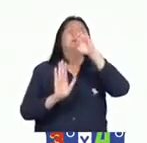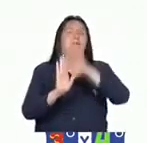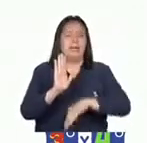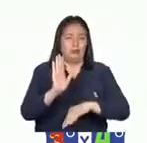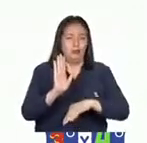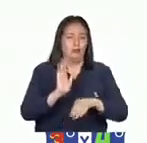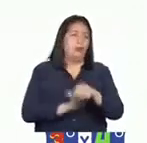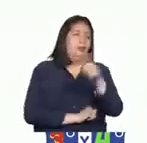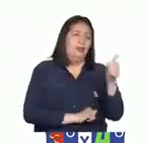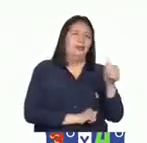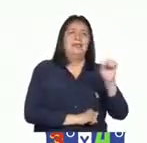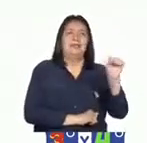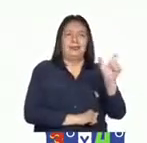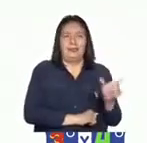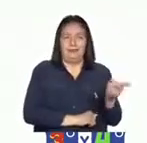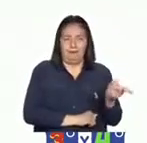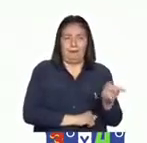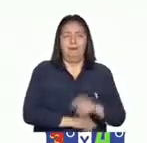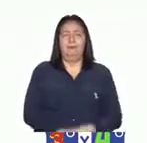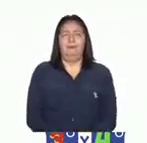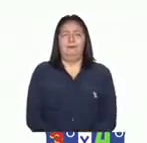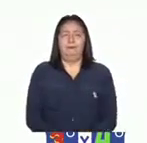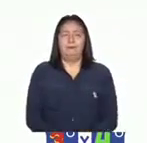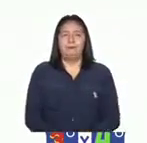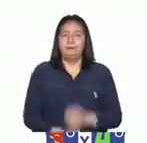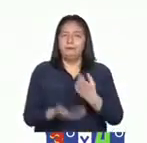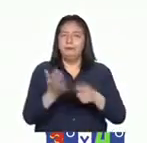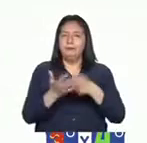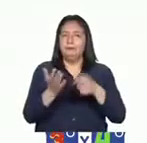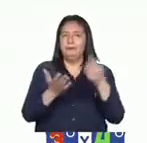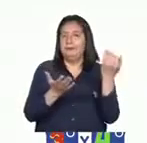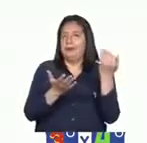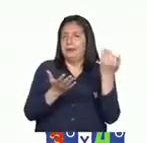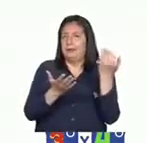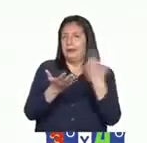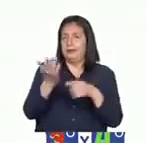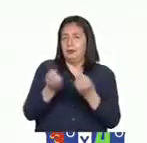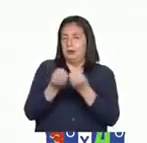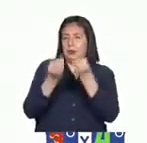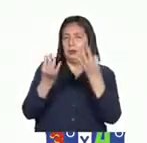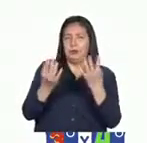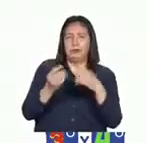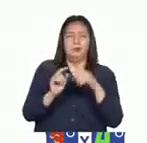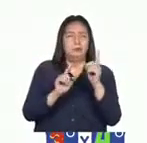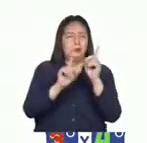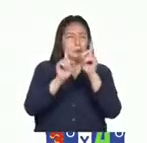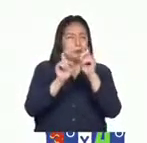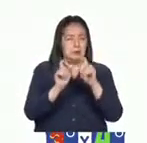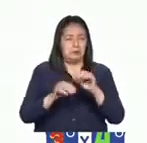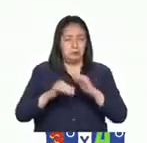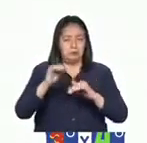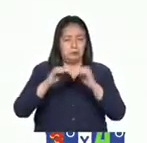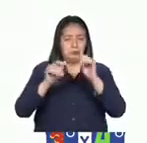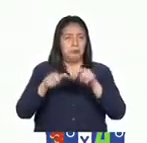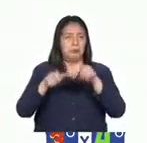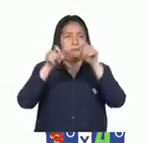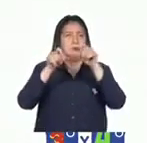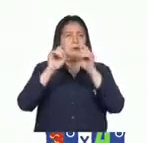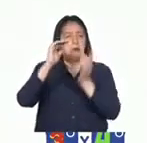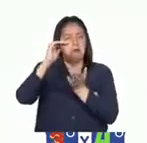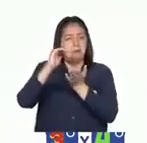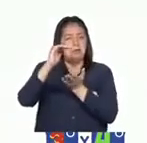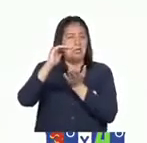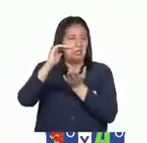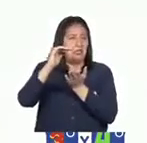chalinas menos que Sisa. Para representar esta cantidad, dibujaremos una ruma de chalinas más